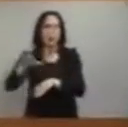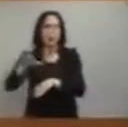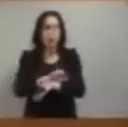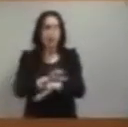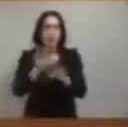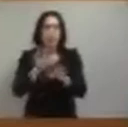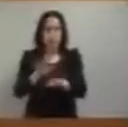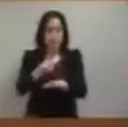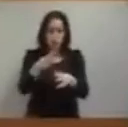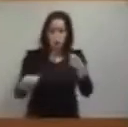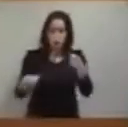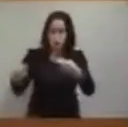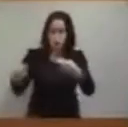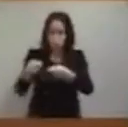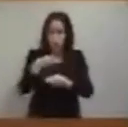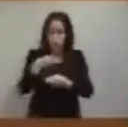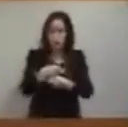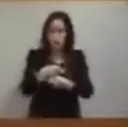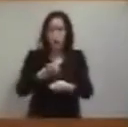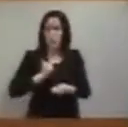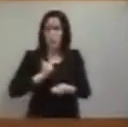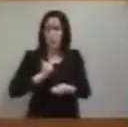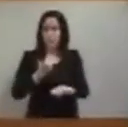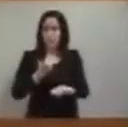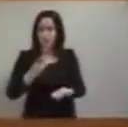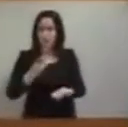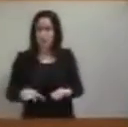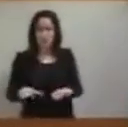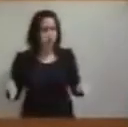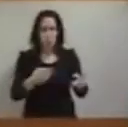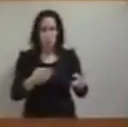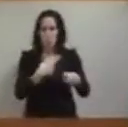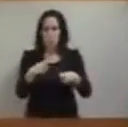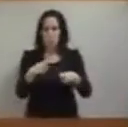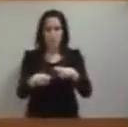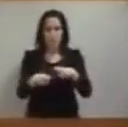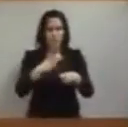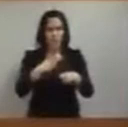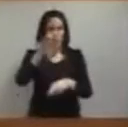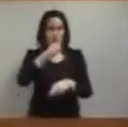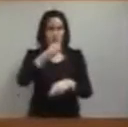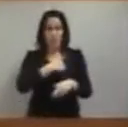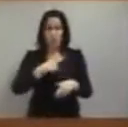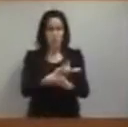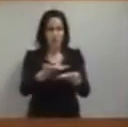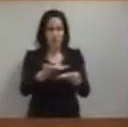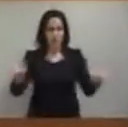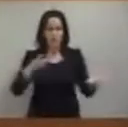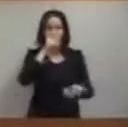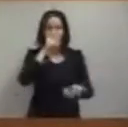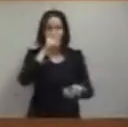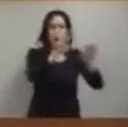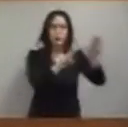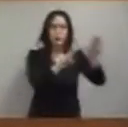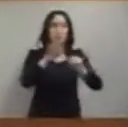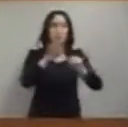sociedad se han servido profusamente prácticamente todo el arco político de esta comunidad desde el año 84. Es